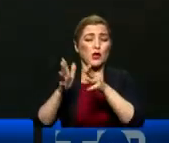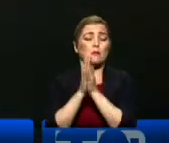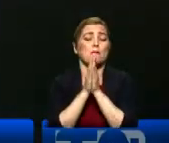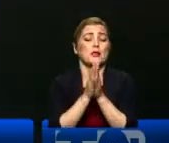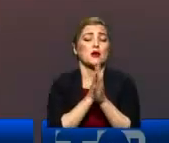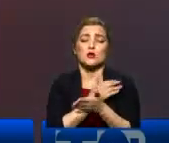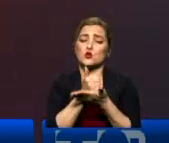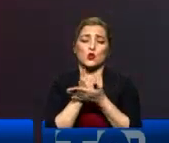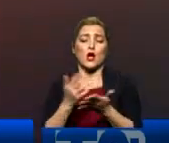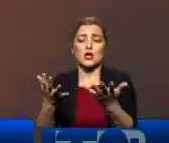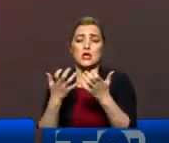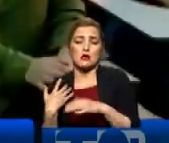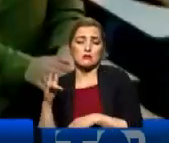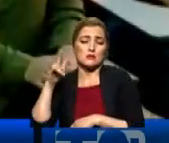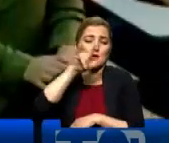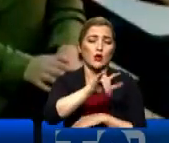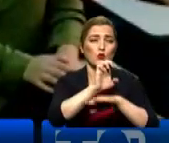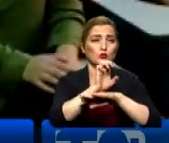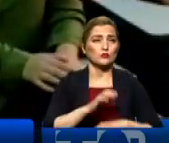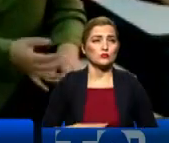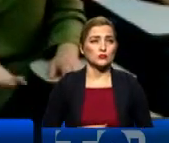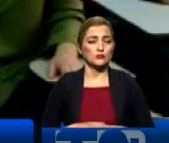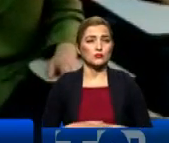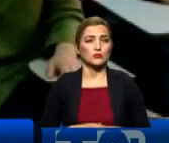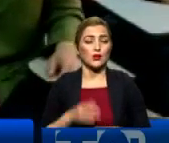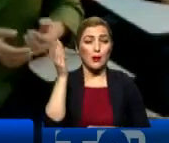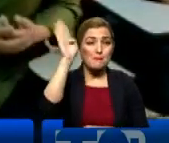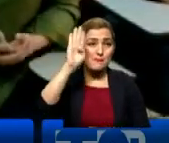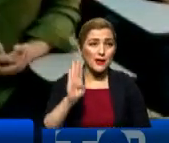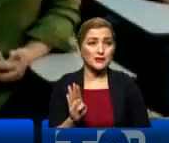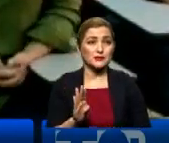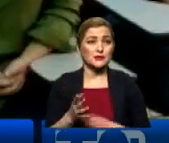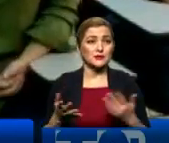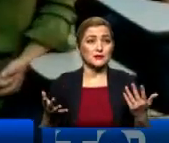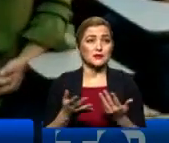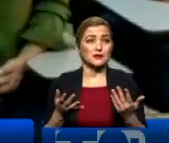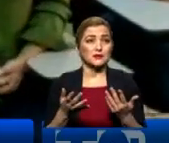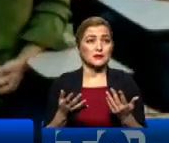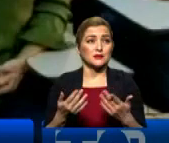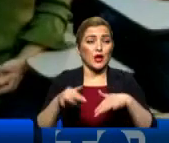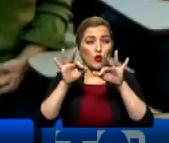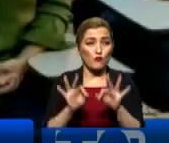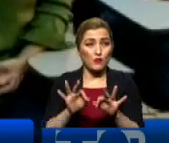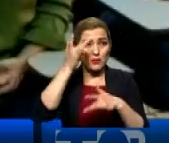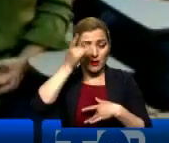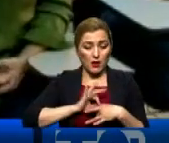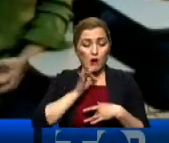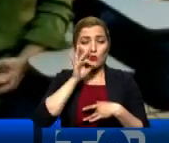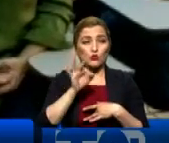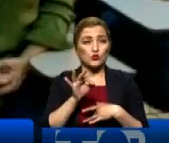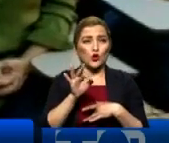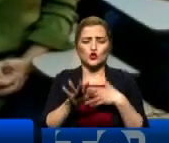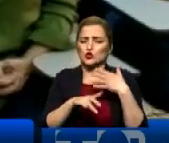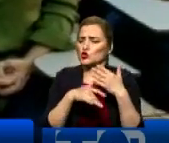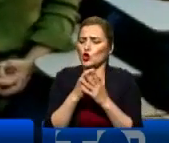esta crisis cerca de sus seres queridos. En Bauru, Brasil, donde nos encontramos, no hay casos confirmados. Sin embargo, hemos